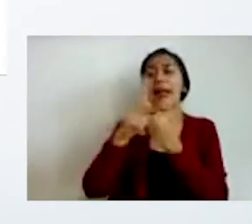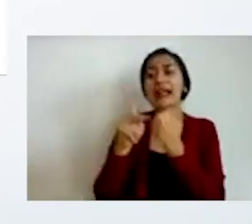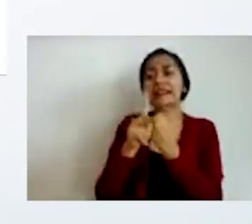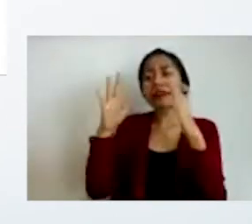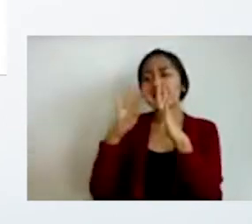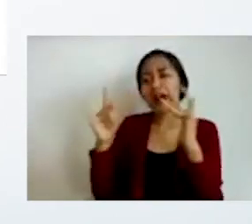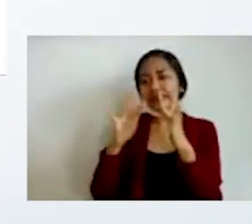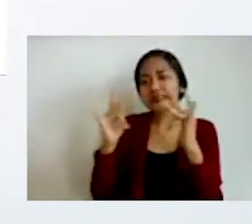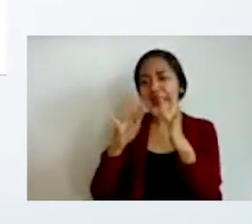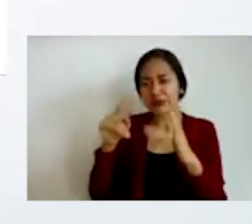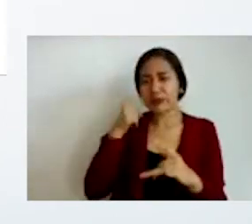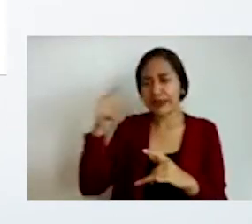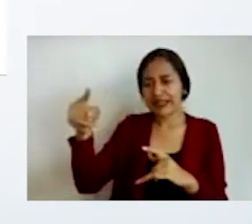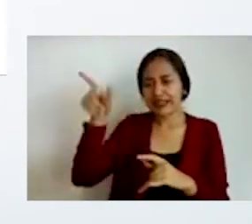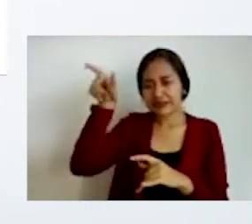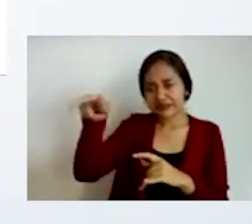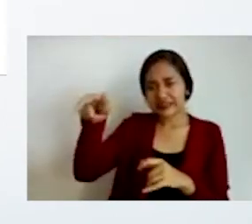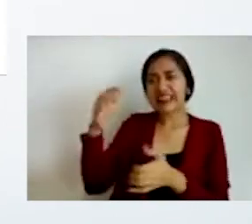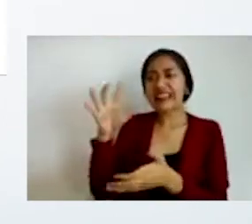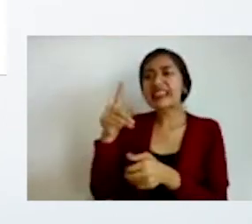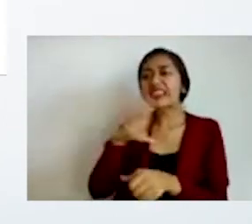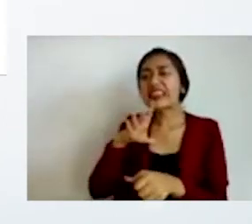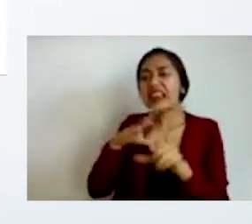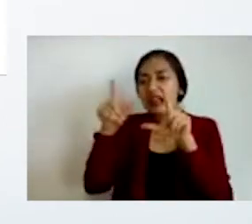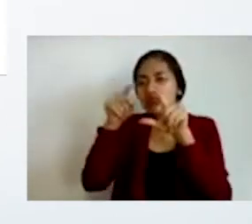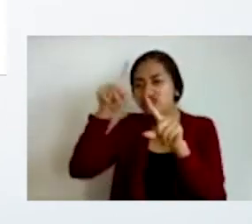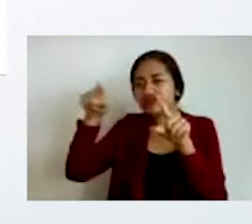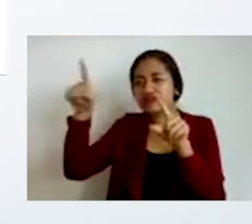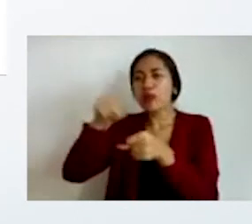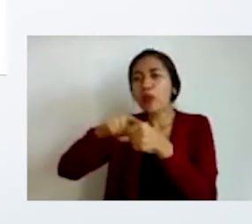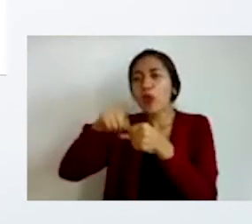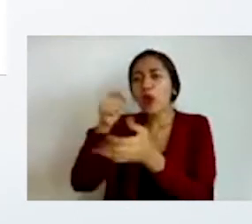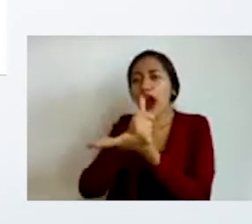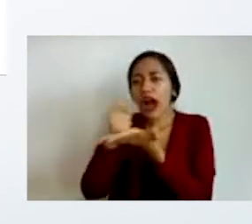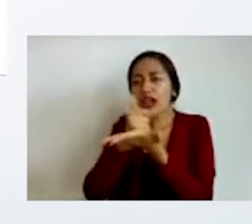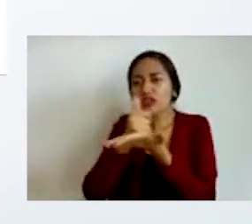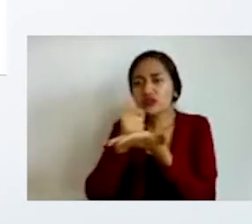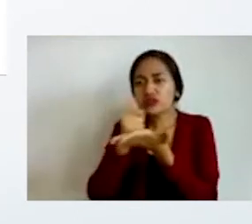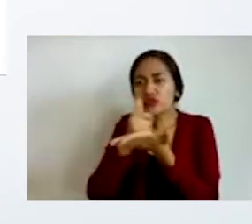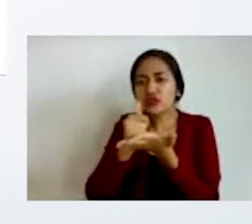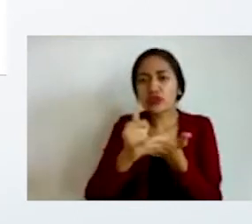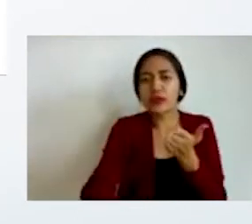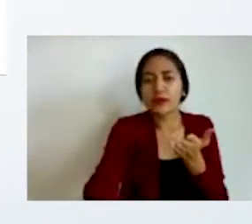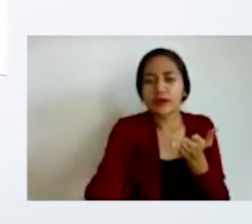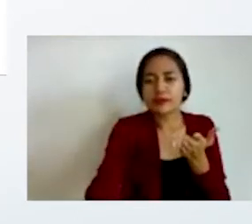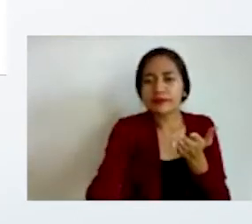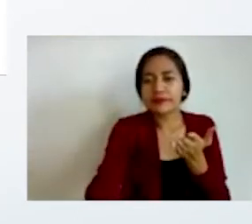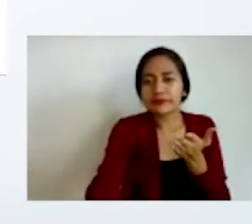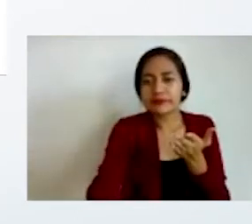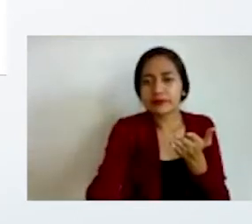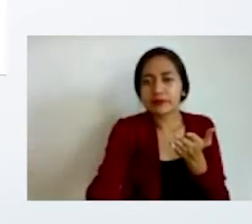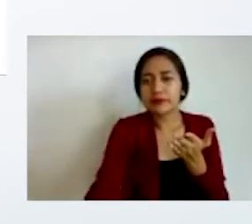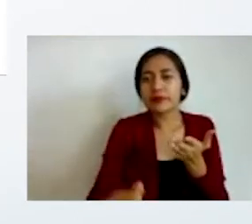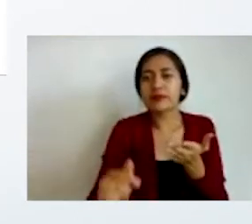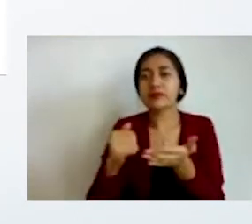zona azul grande que ocupa el 40% del rectángulo y corresponde a